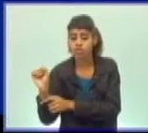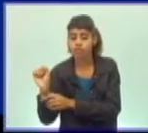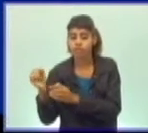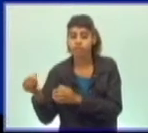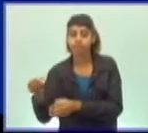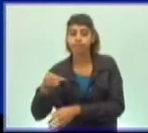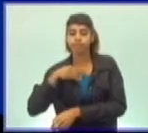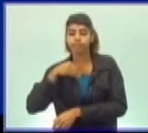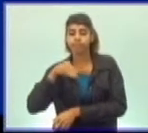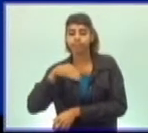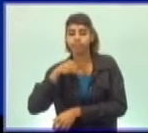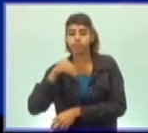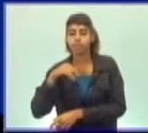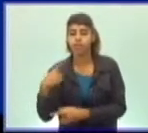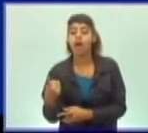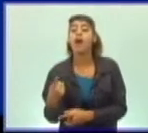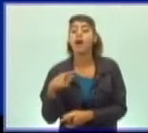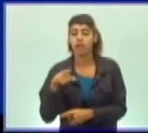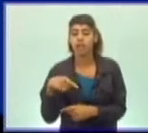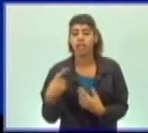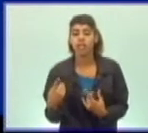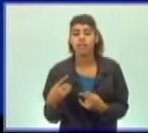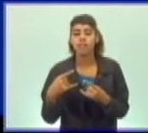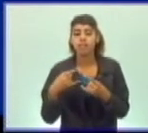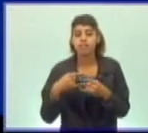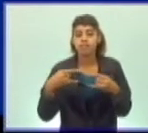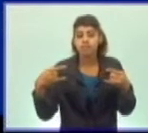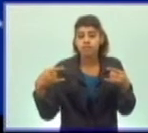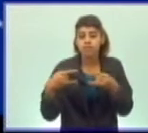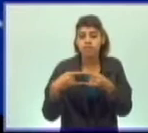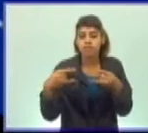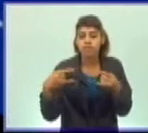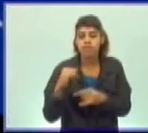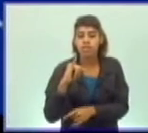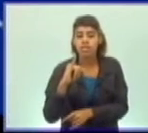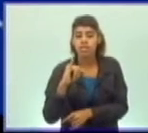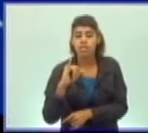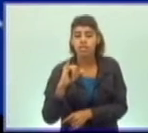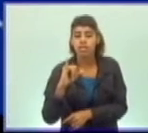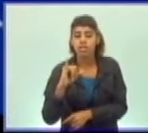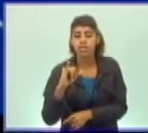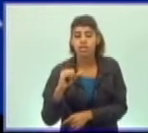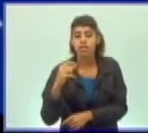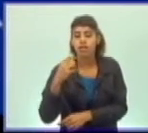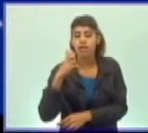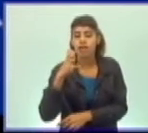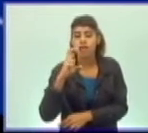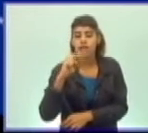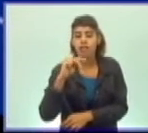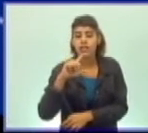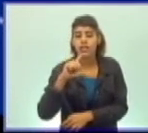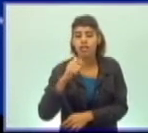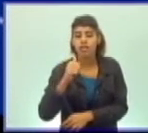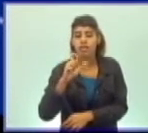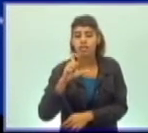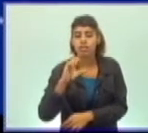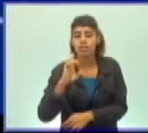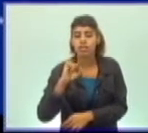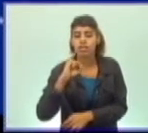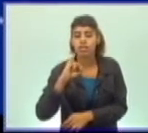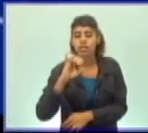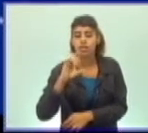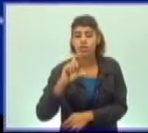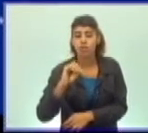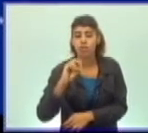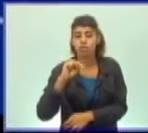enlace forma? Enlace iónico. Con esta pregunta del enlace terminamos este